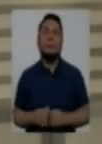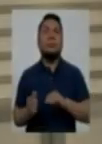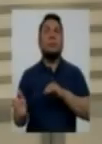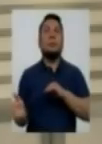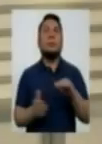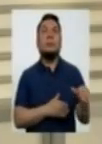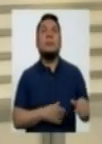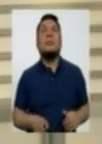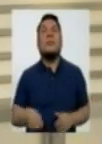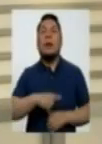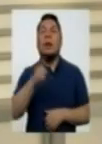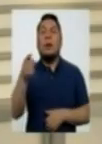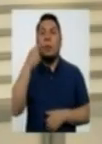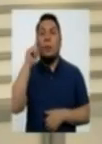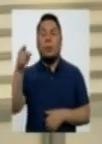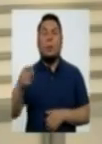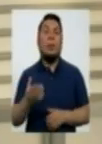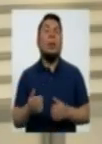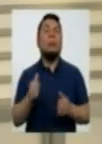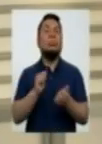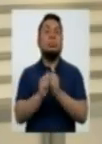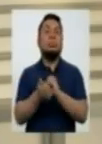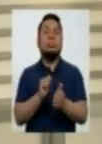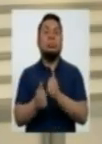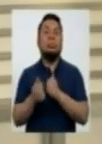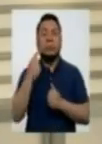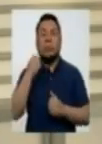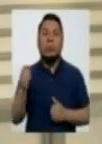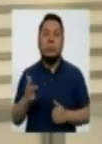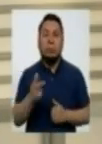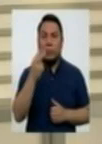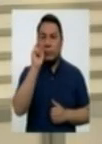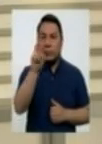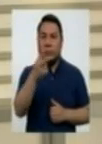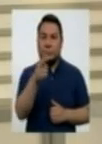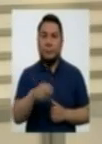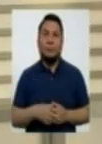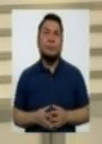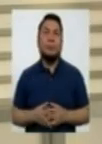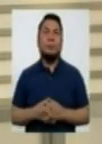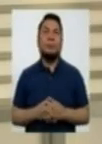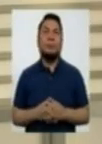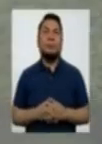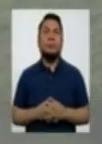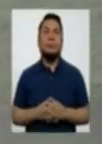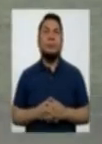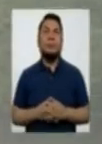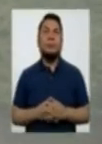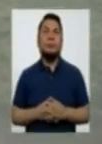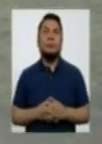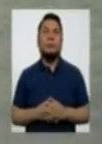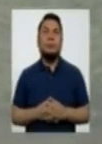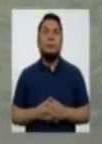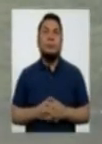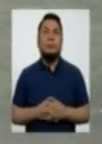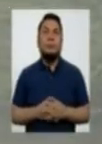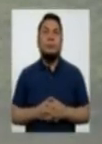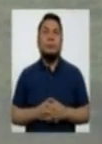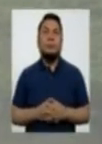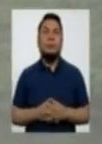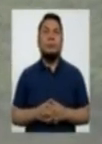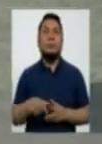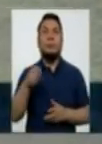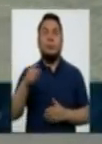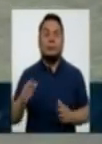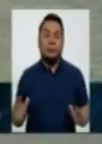El Inca Challenge es una prueba realmente de exigencia mayúscula. Si no, miren las imágenes. Hay que tener buen físico para tener ese cerro.